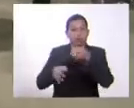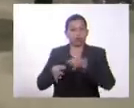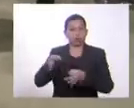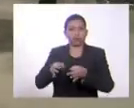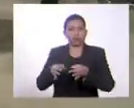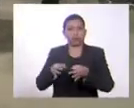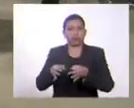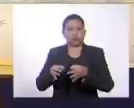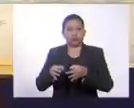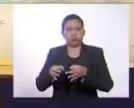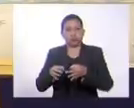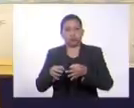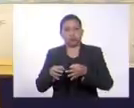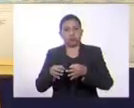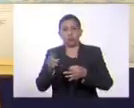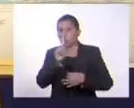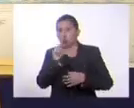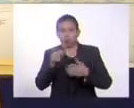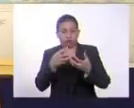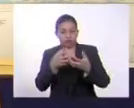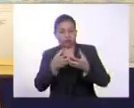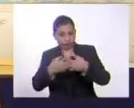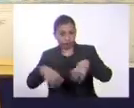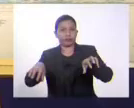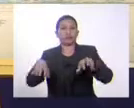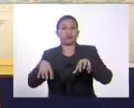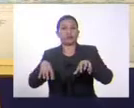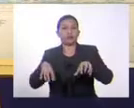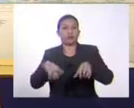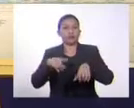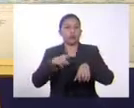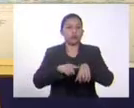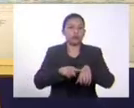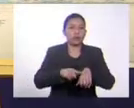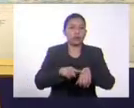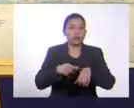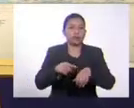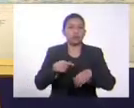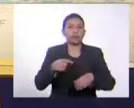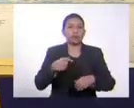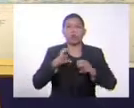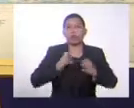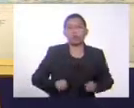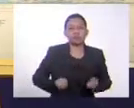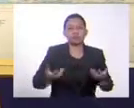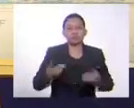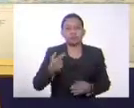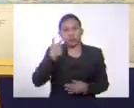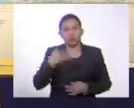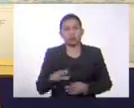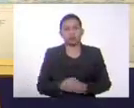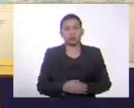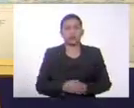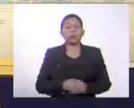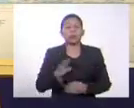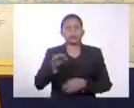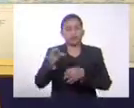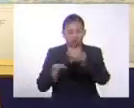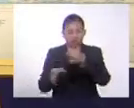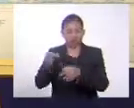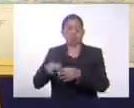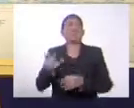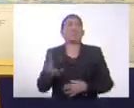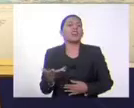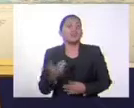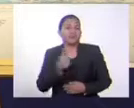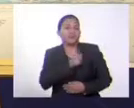es importante es, el judicial es aquel que juzga, ¿verdad? Sí. Entonces, si el que hace la ley